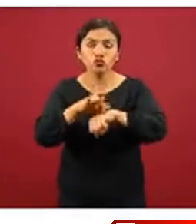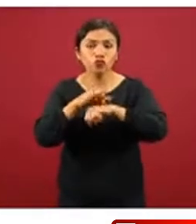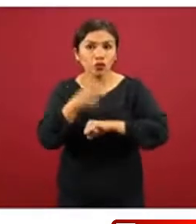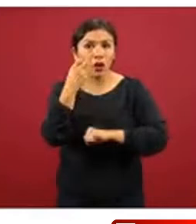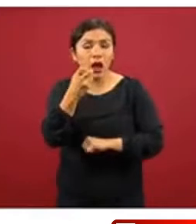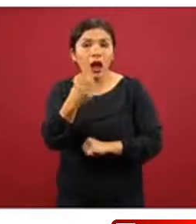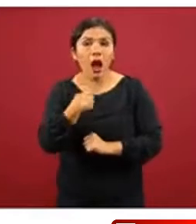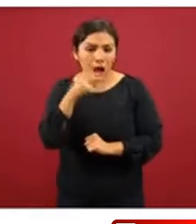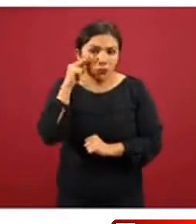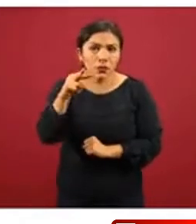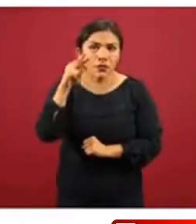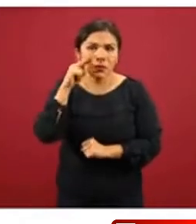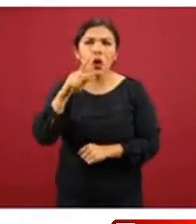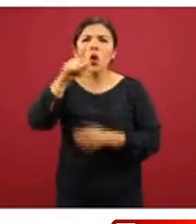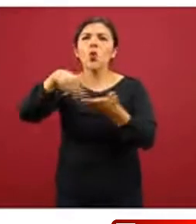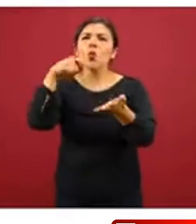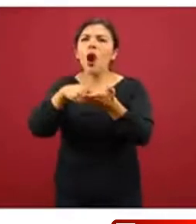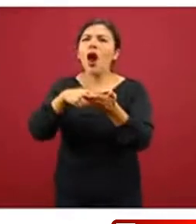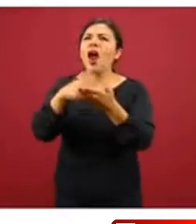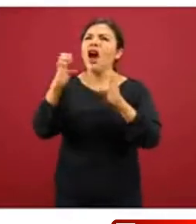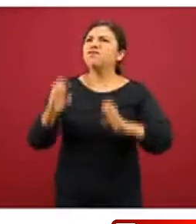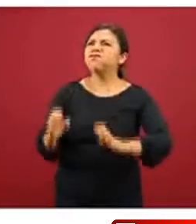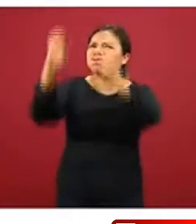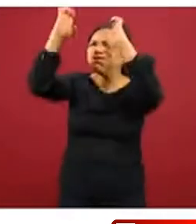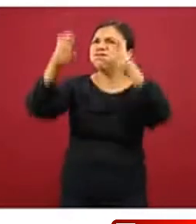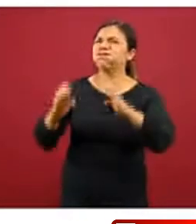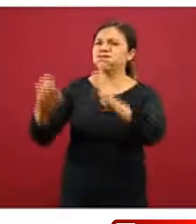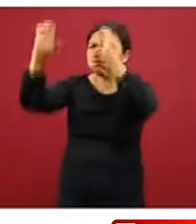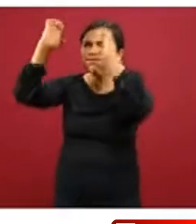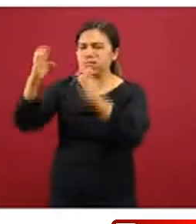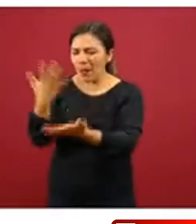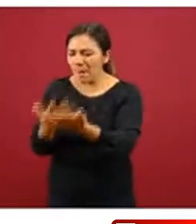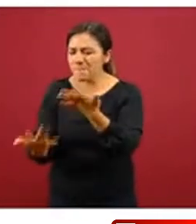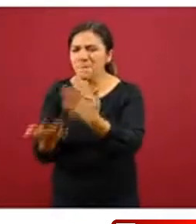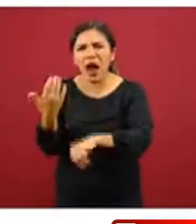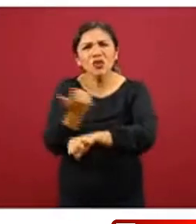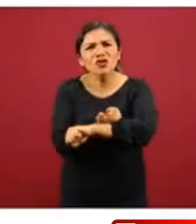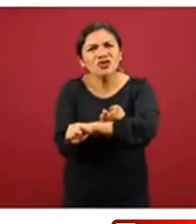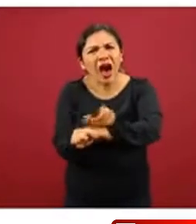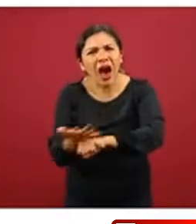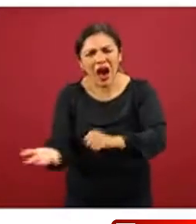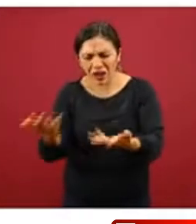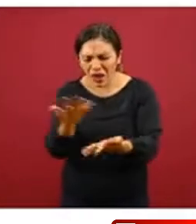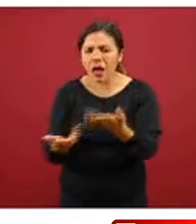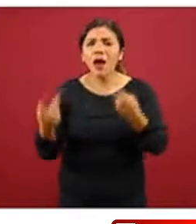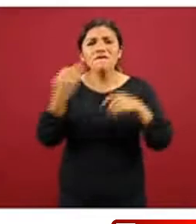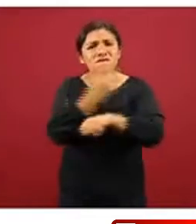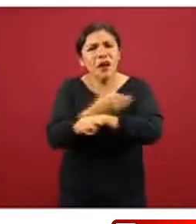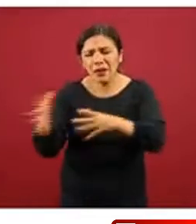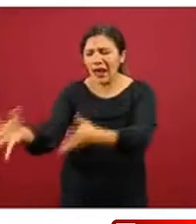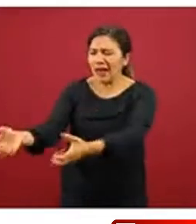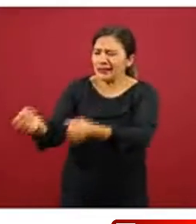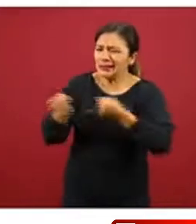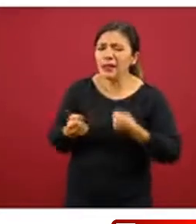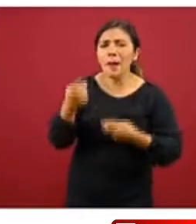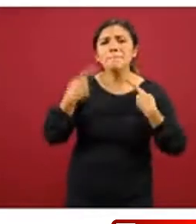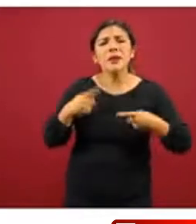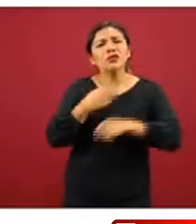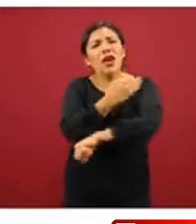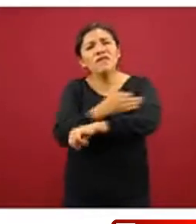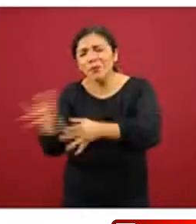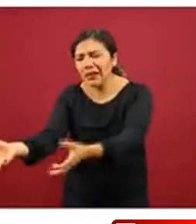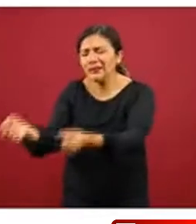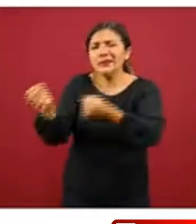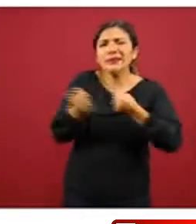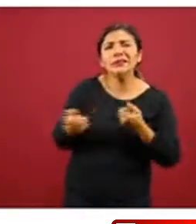los multifamiliares, con las manos ya llenas de sangre, la familia estaba sacando a sus víctimas y los